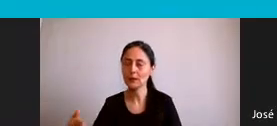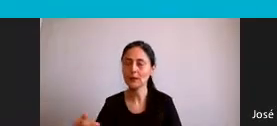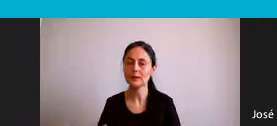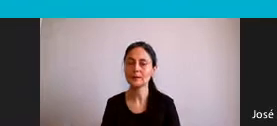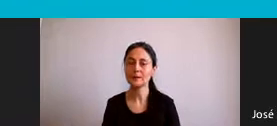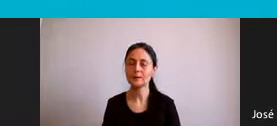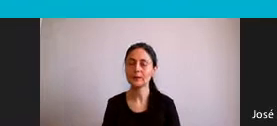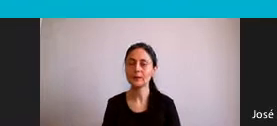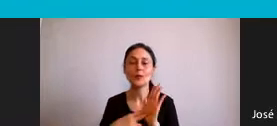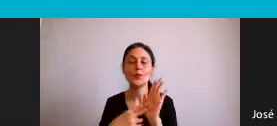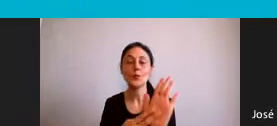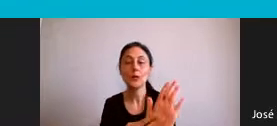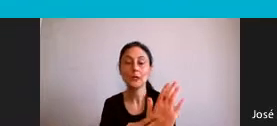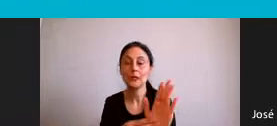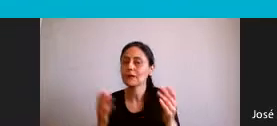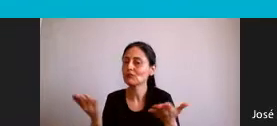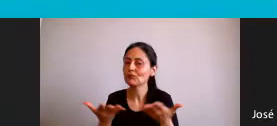esto?